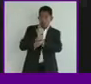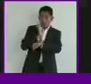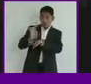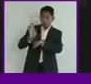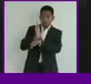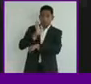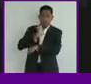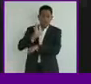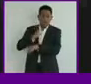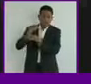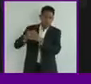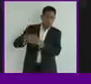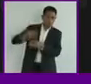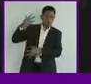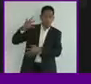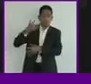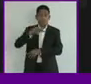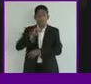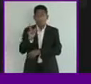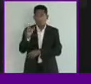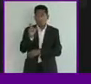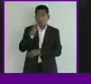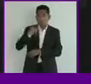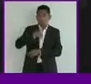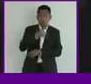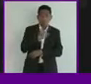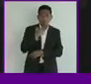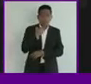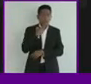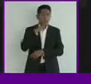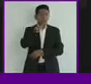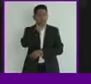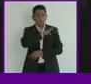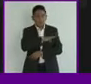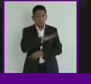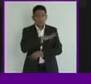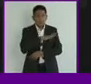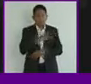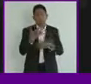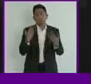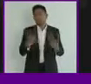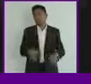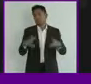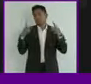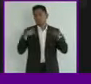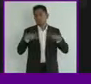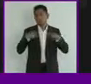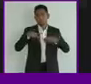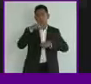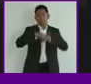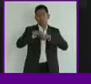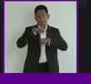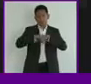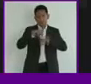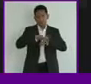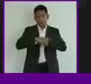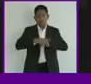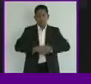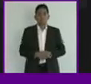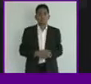también un uso inadecuado de esta puede tener afectaciones en las personas. Y bueno, ahora bien, me gustaría